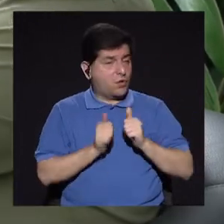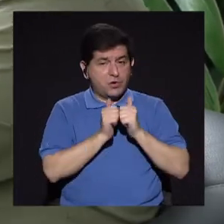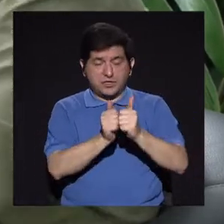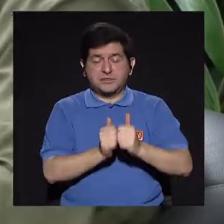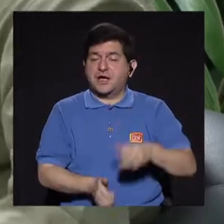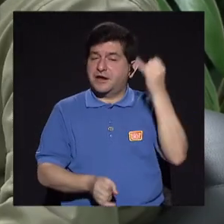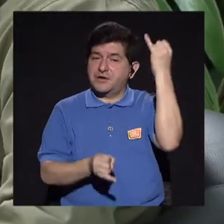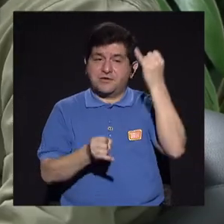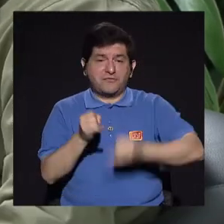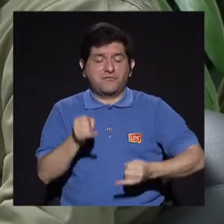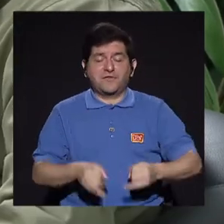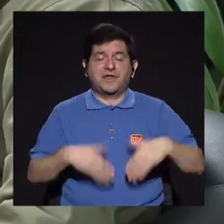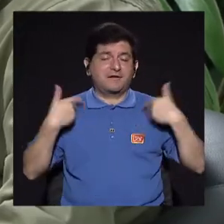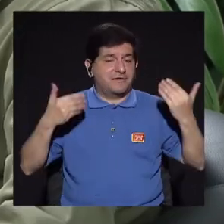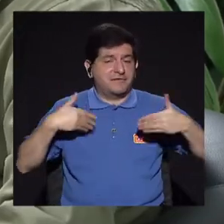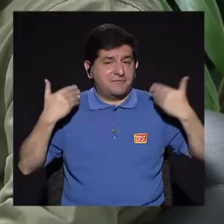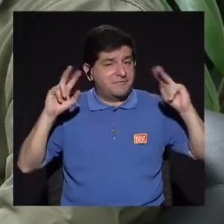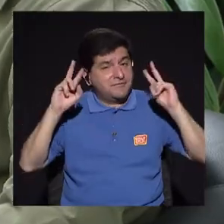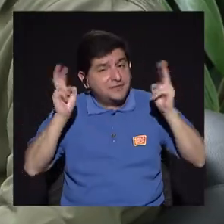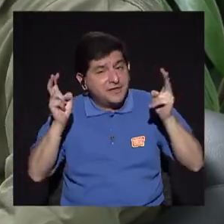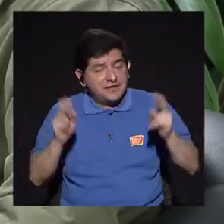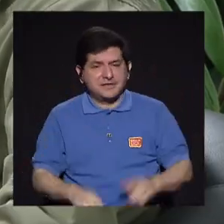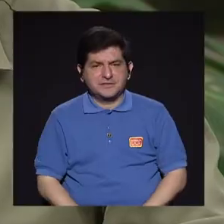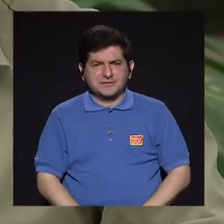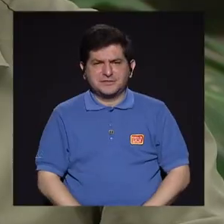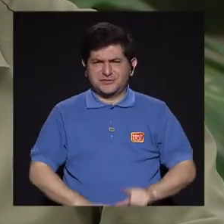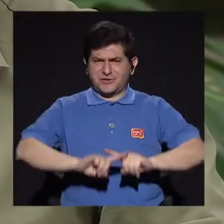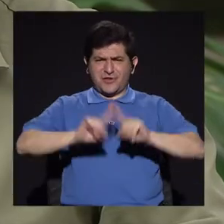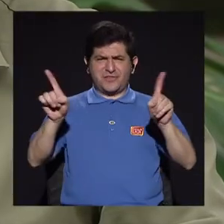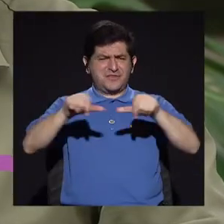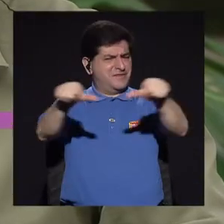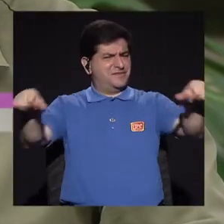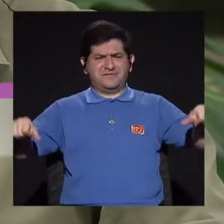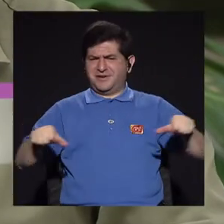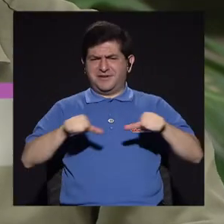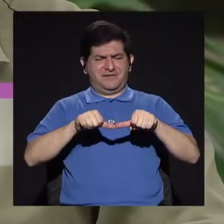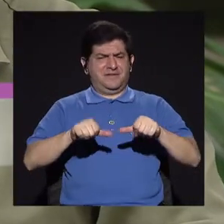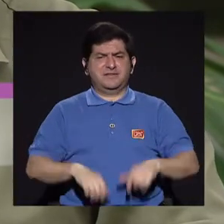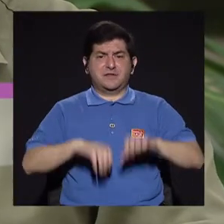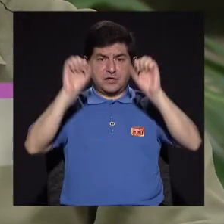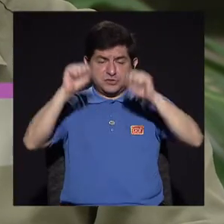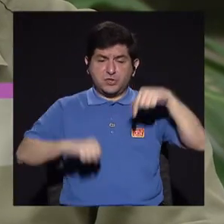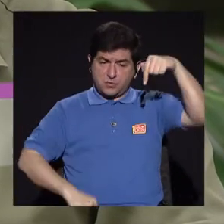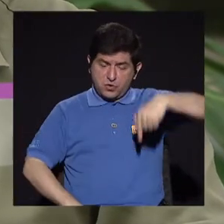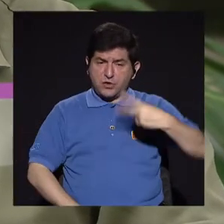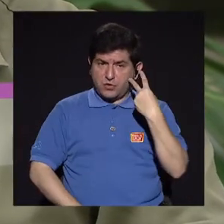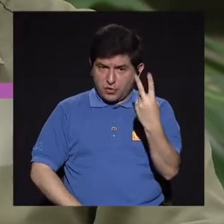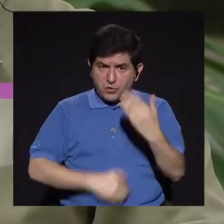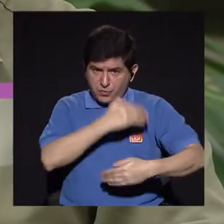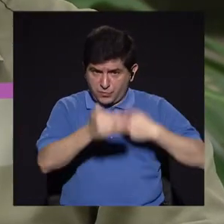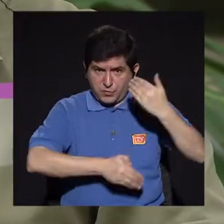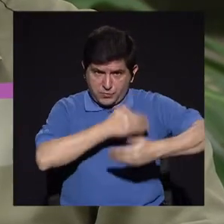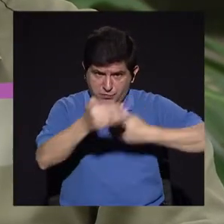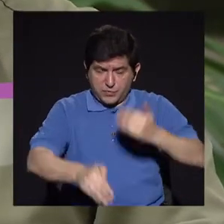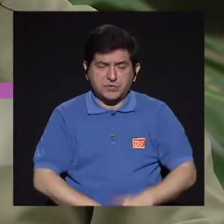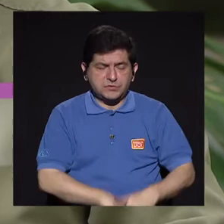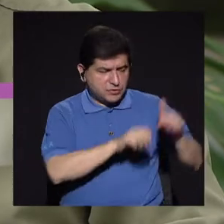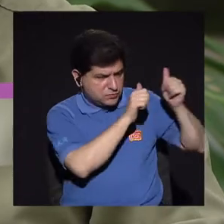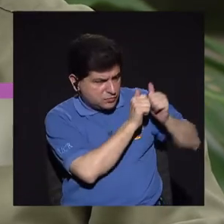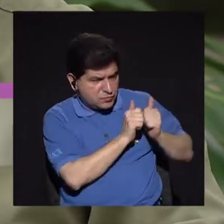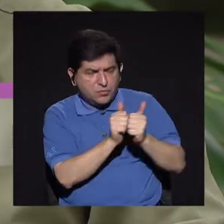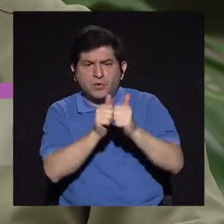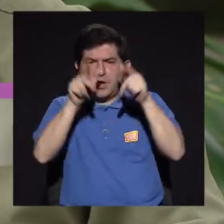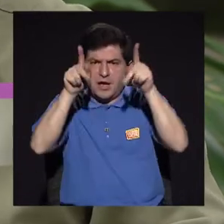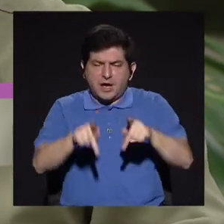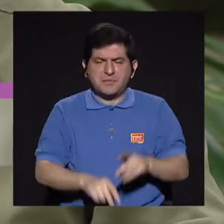un final feliz, como solemos decir. O sea, son dimensiones totalmente diferentes y se puede ver hoy, por ejemplo, estos procesos en el